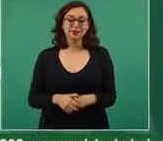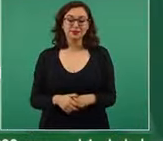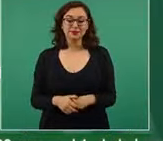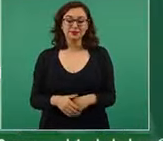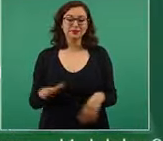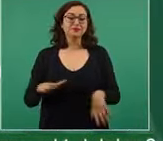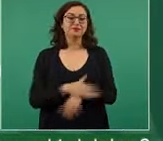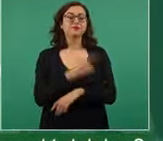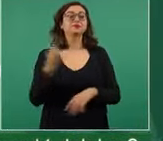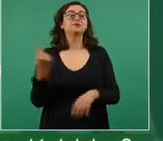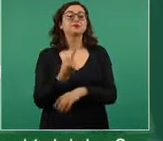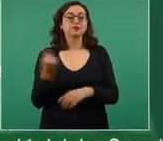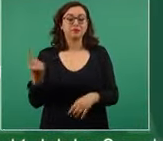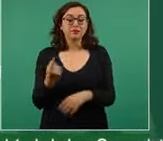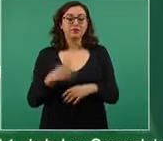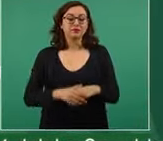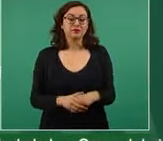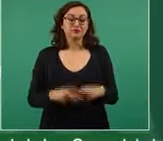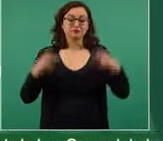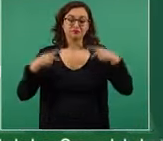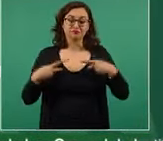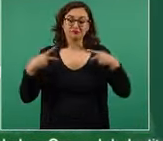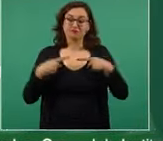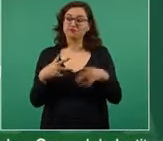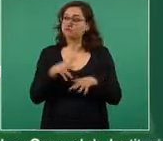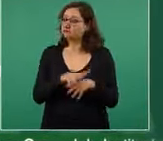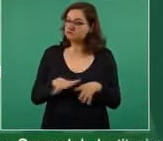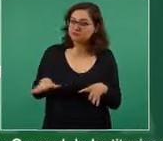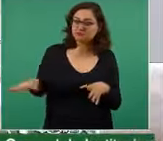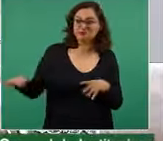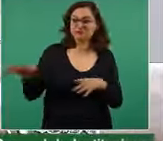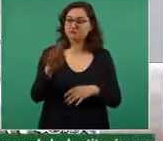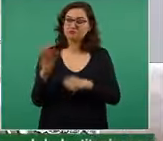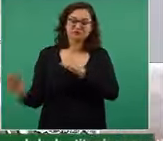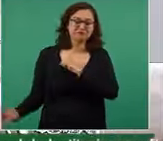el pueblo de México no